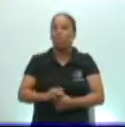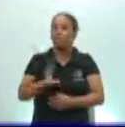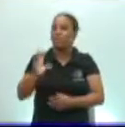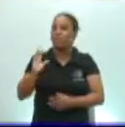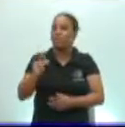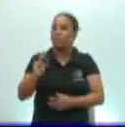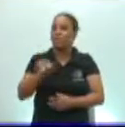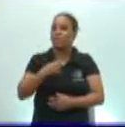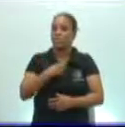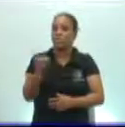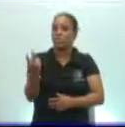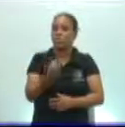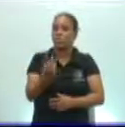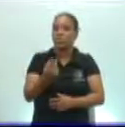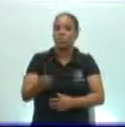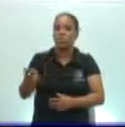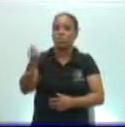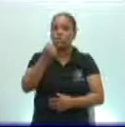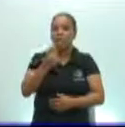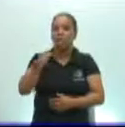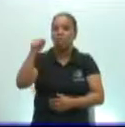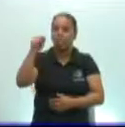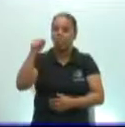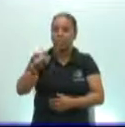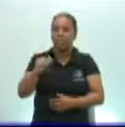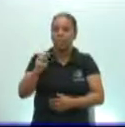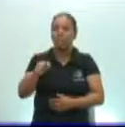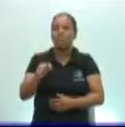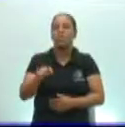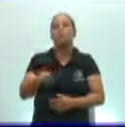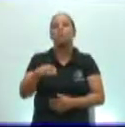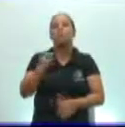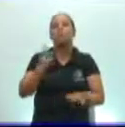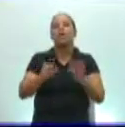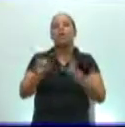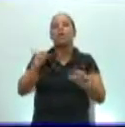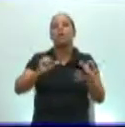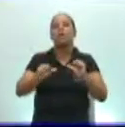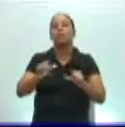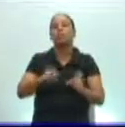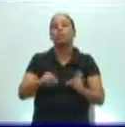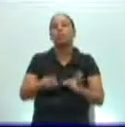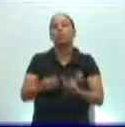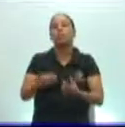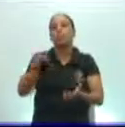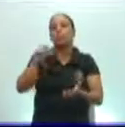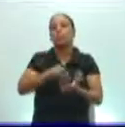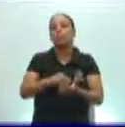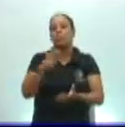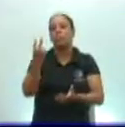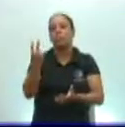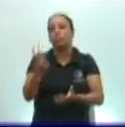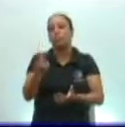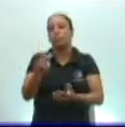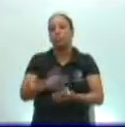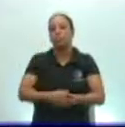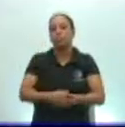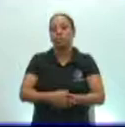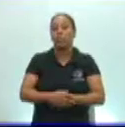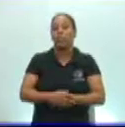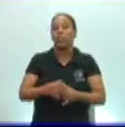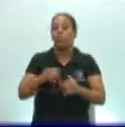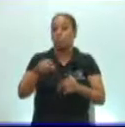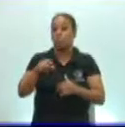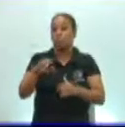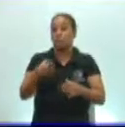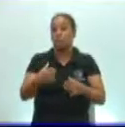que tengo 2 átomos de este elemento químico, por eso colocamos el subíndice 2. Estas son las fórmulas